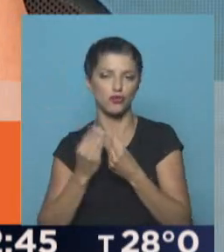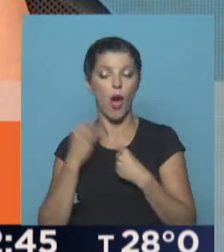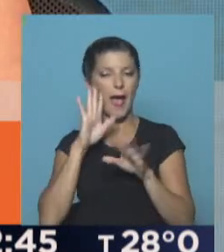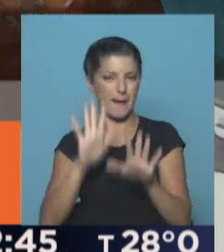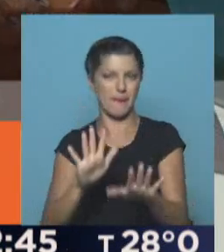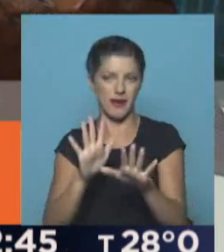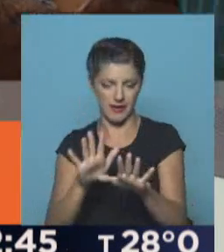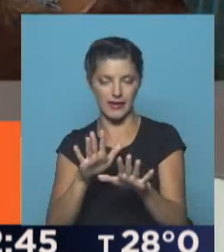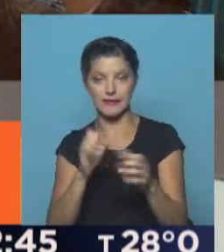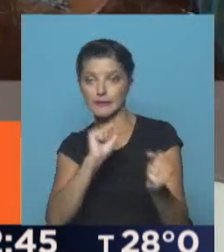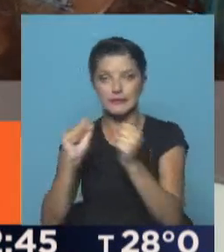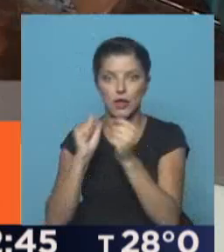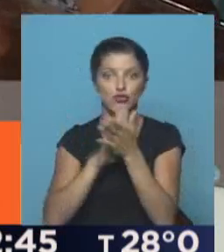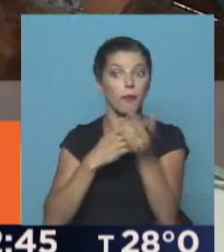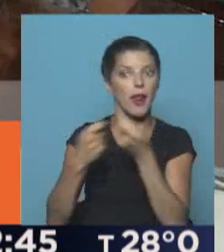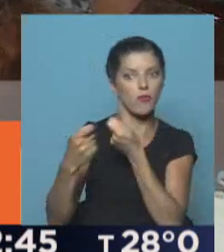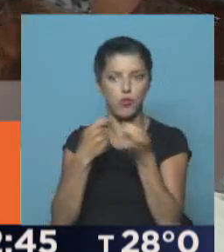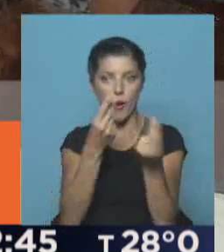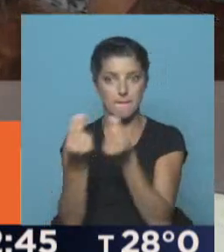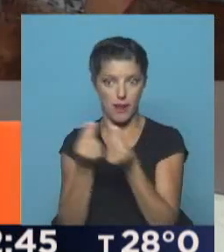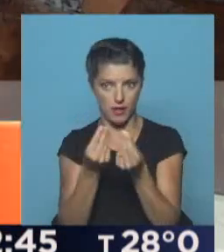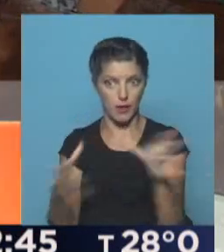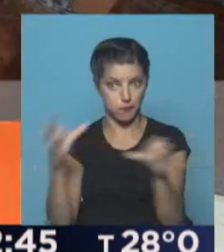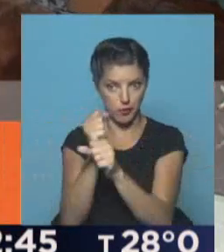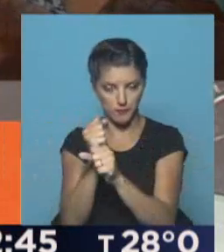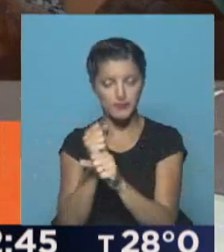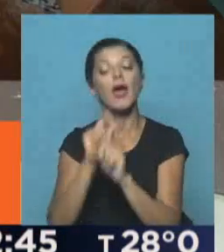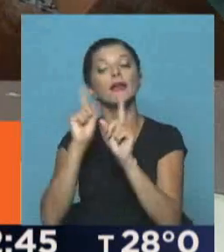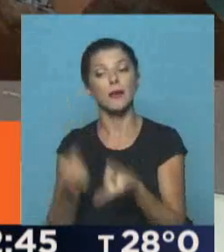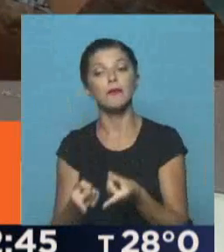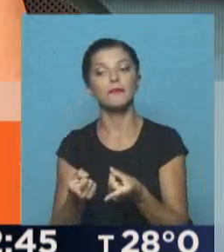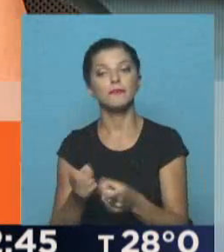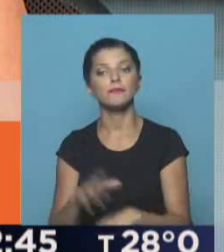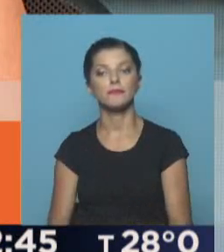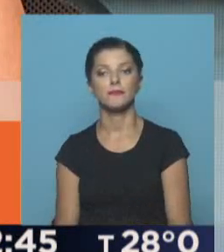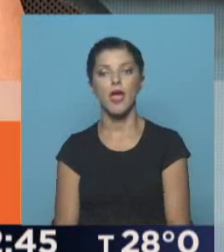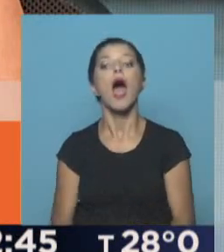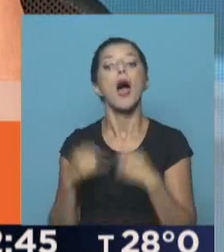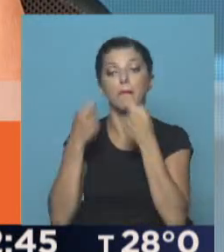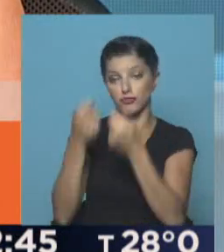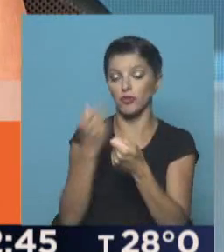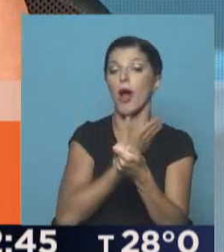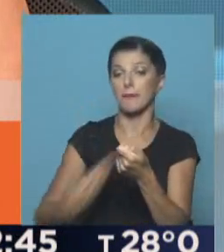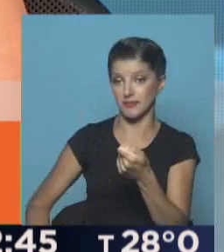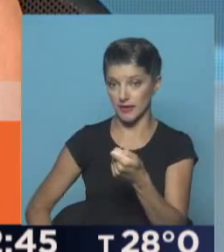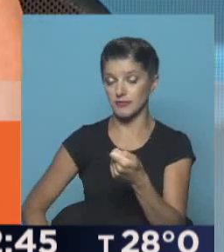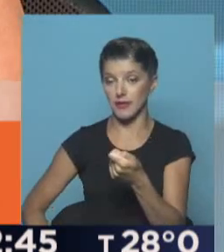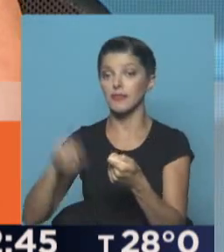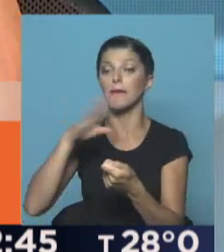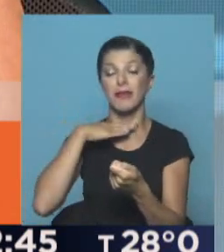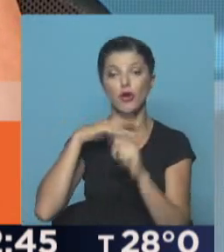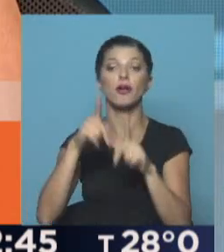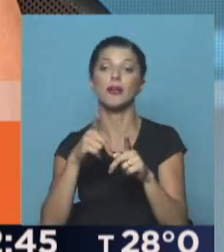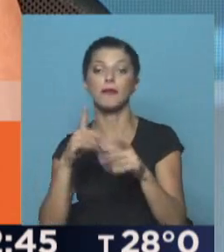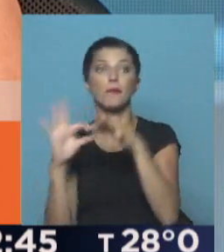poco la incertidumbre y se mostró muy conciliador tanto con Donald Trump como apoyando al presidente Enrique Peña Nieto y diciendo,